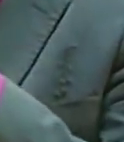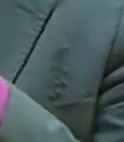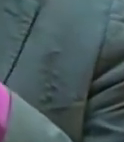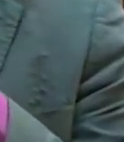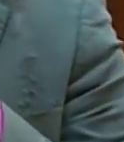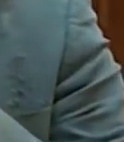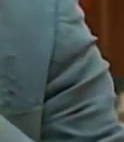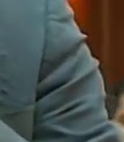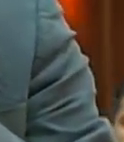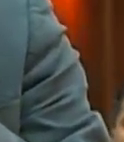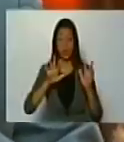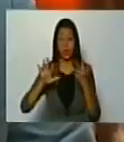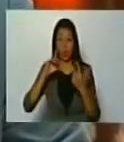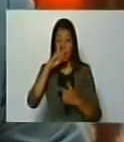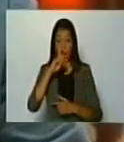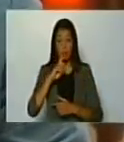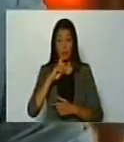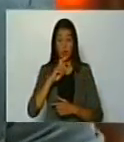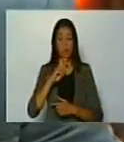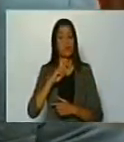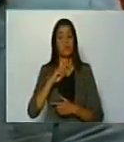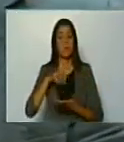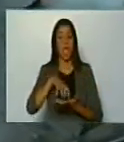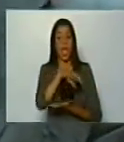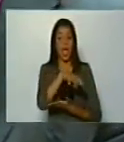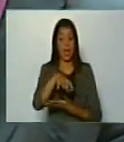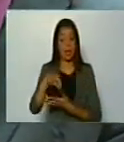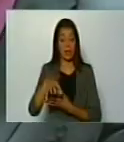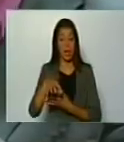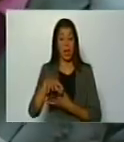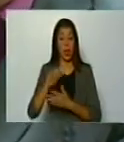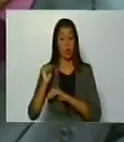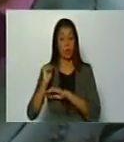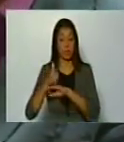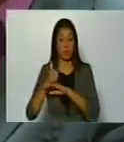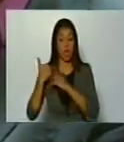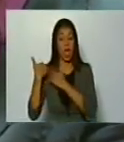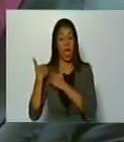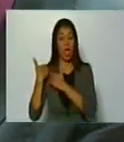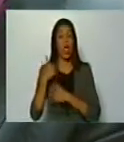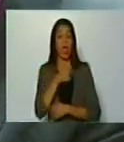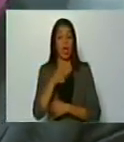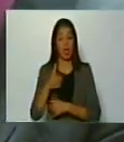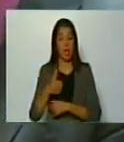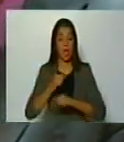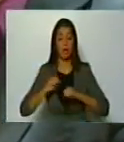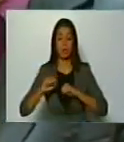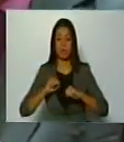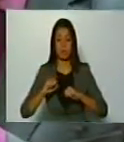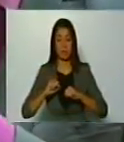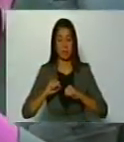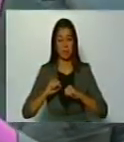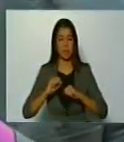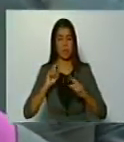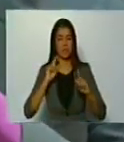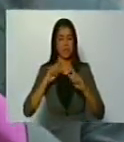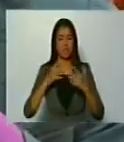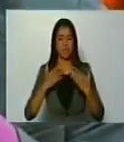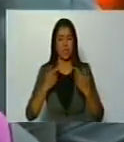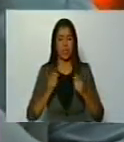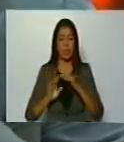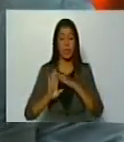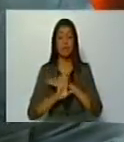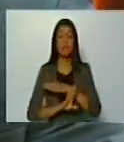años. Los Estados partes adoptarán todas las medidas posibles para impedir